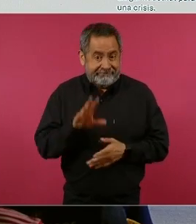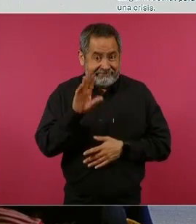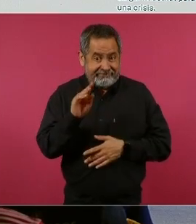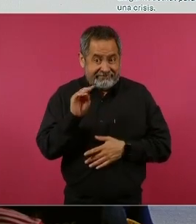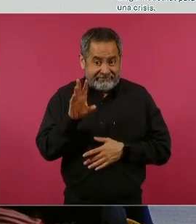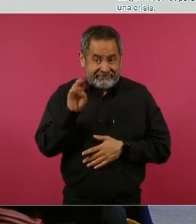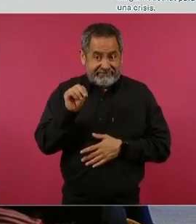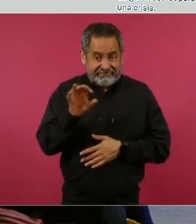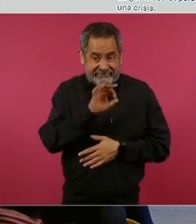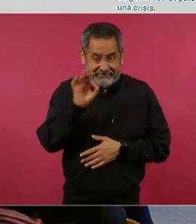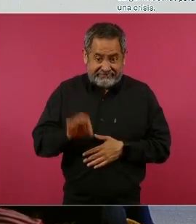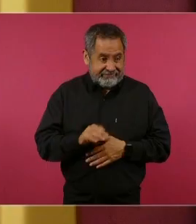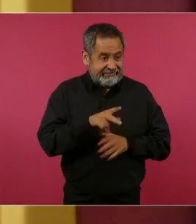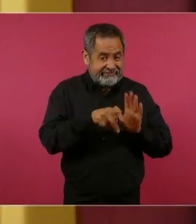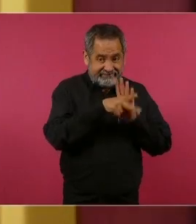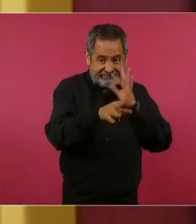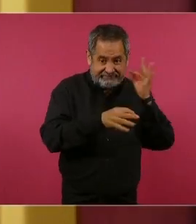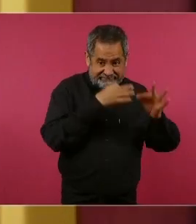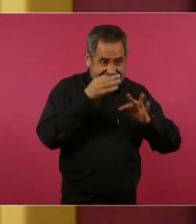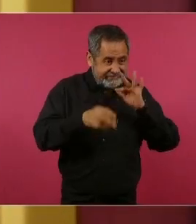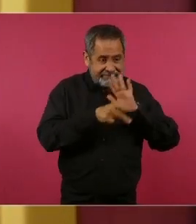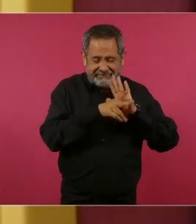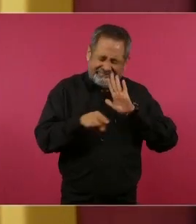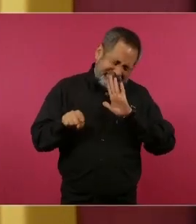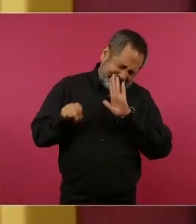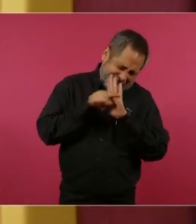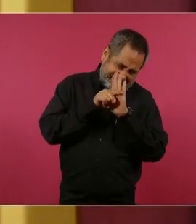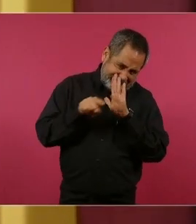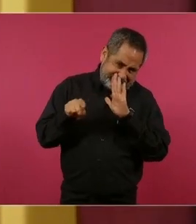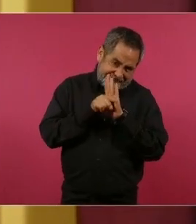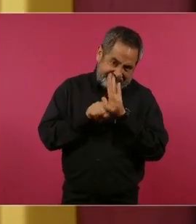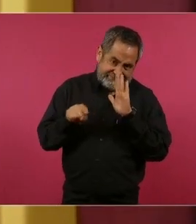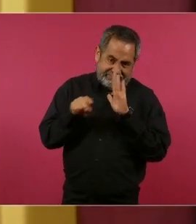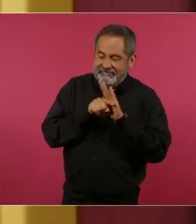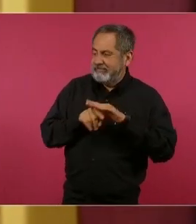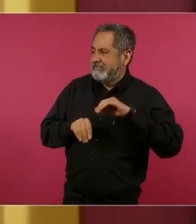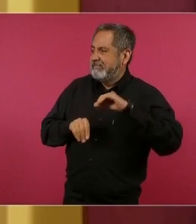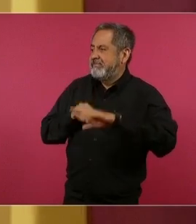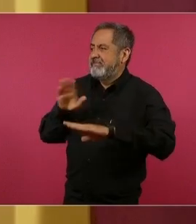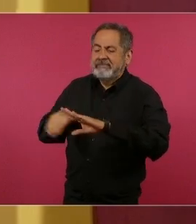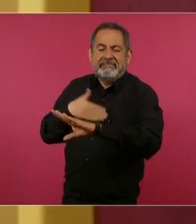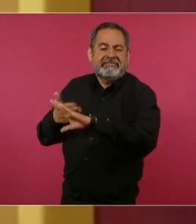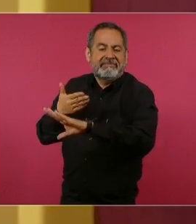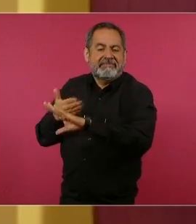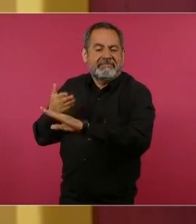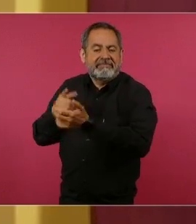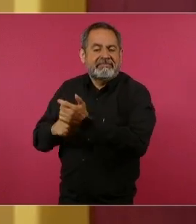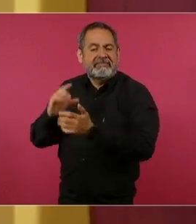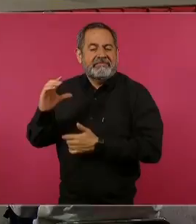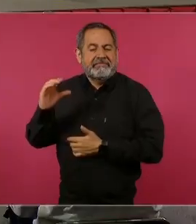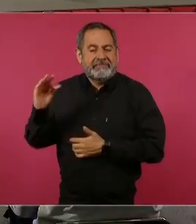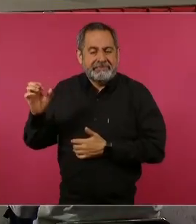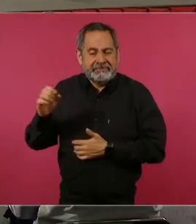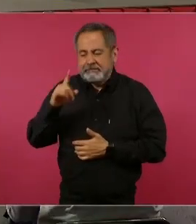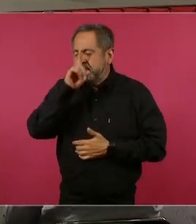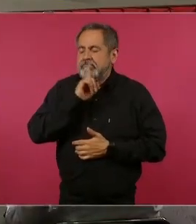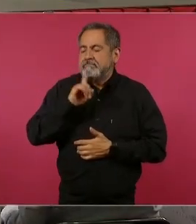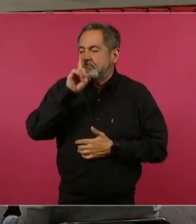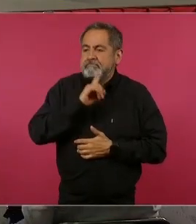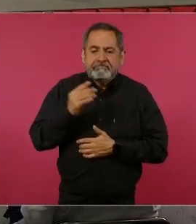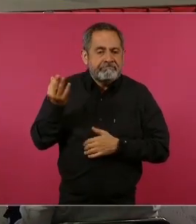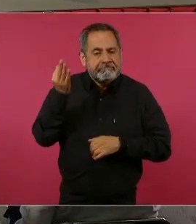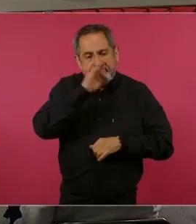99% de las notas estaban, digamos, fortaleciendo estas tres premisas que señalamos aquí. Los